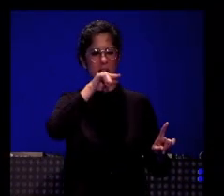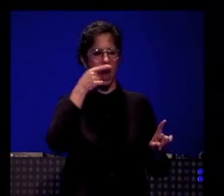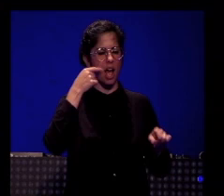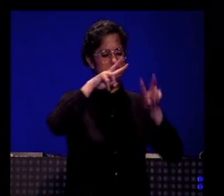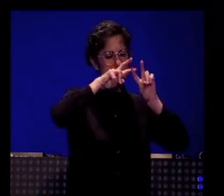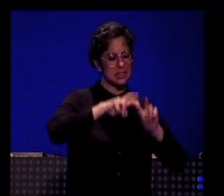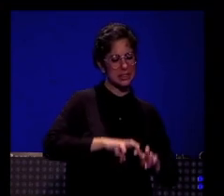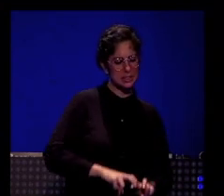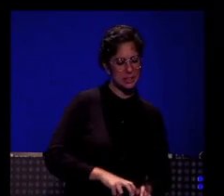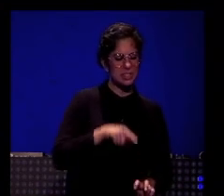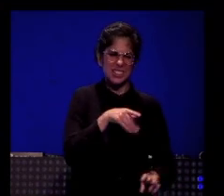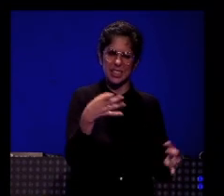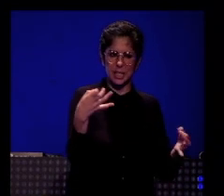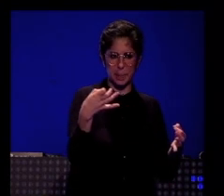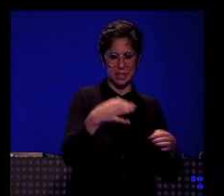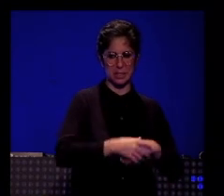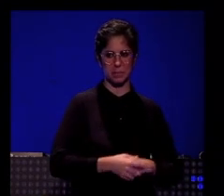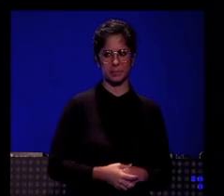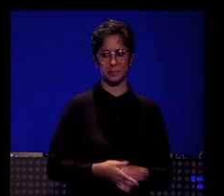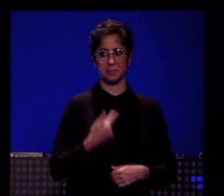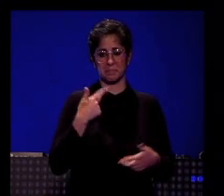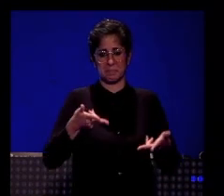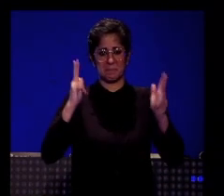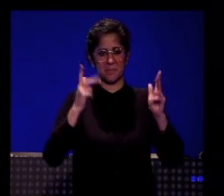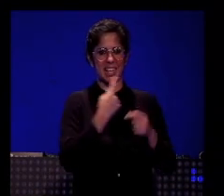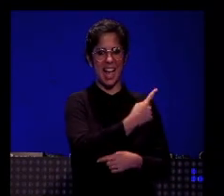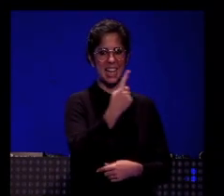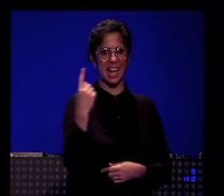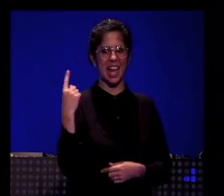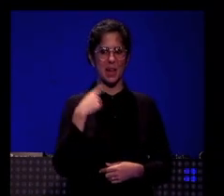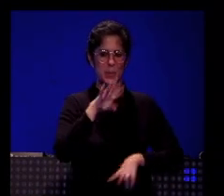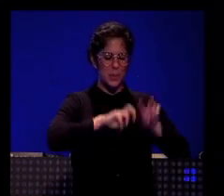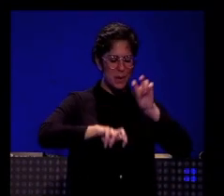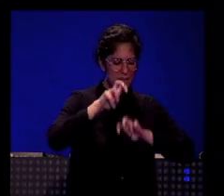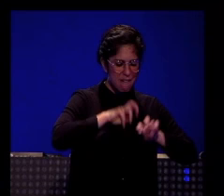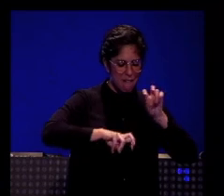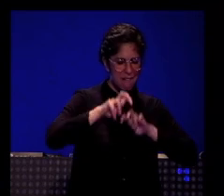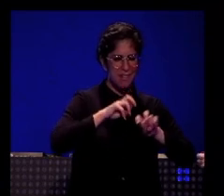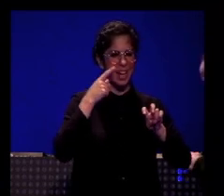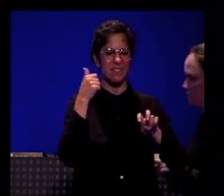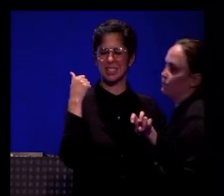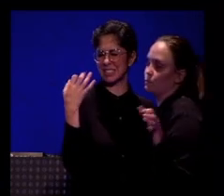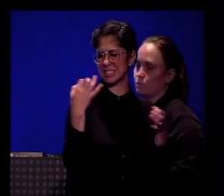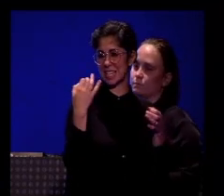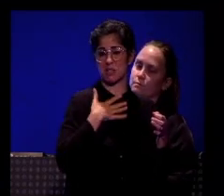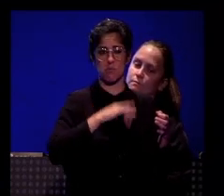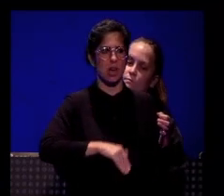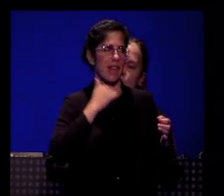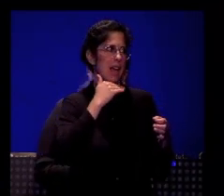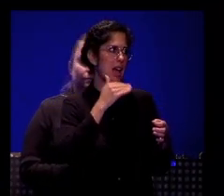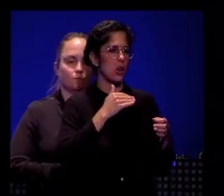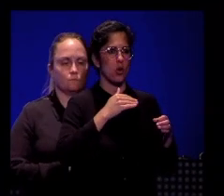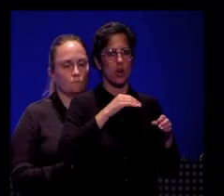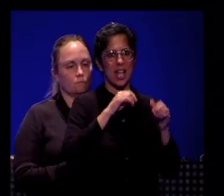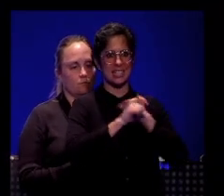a ver qué es lo que ha pasado yo voy a dejar libre cada uno que investigue lo que puede hacer pero puede ser simplemente una acción de comunicación ha salido bien